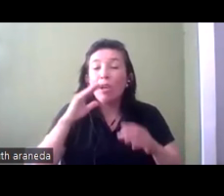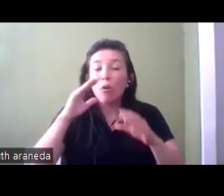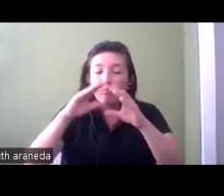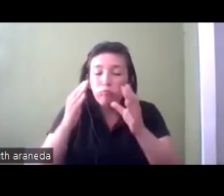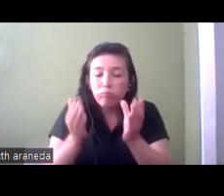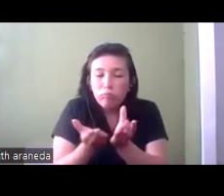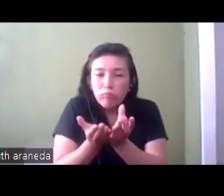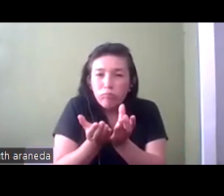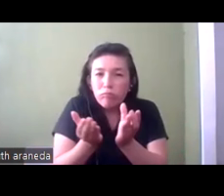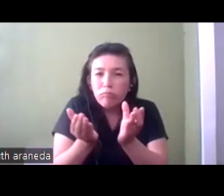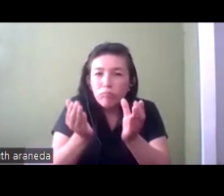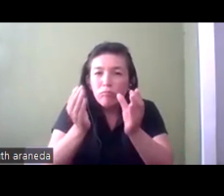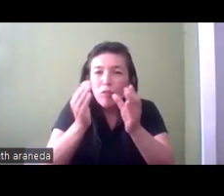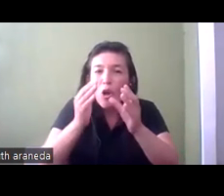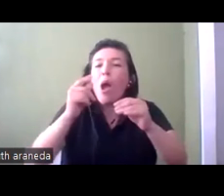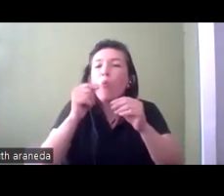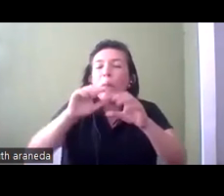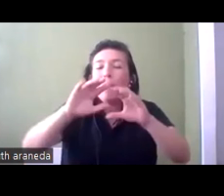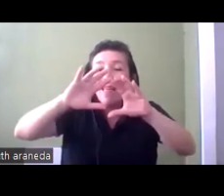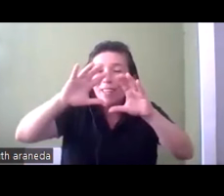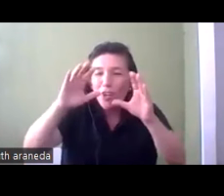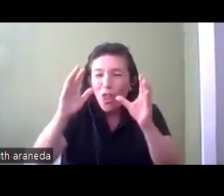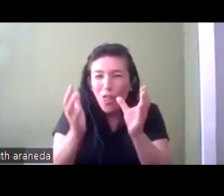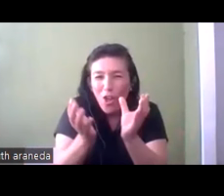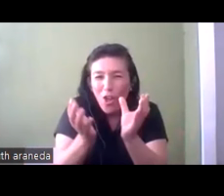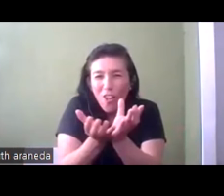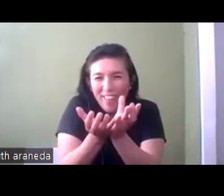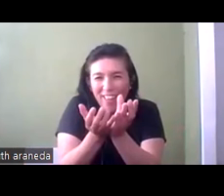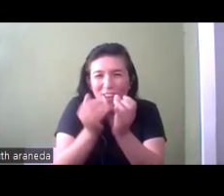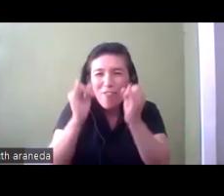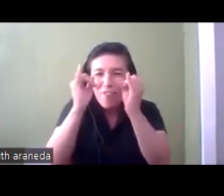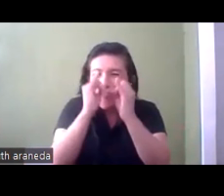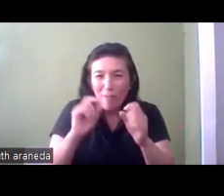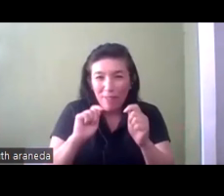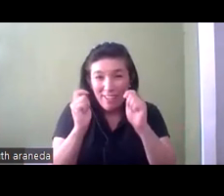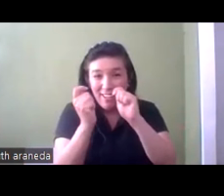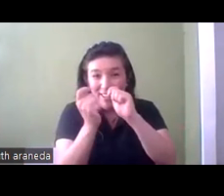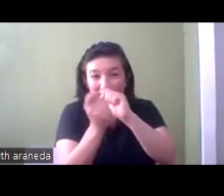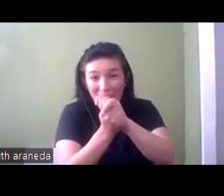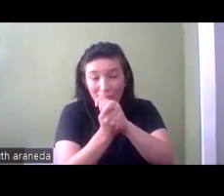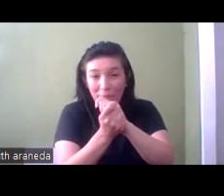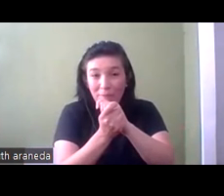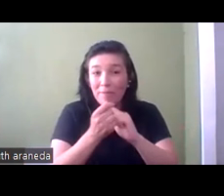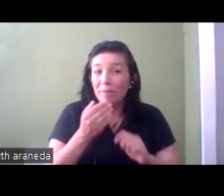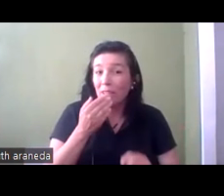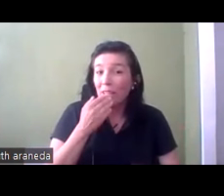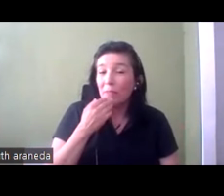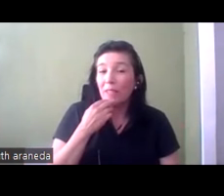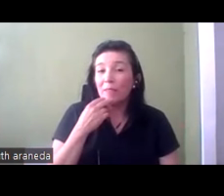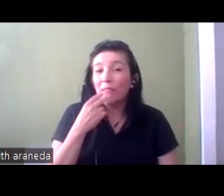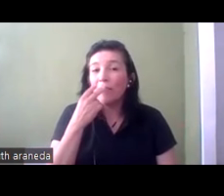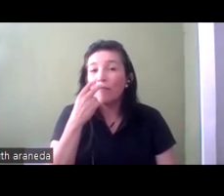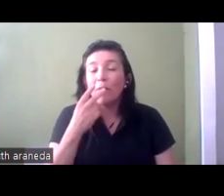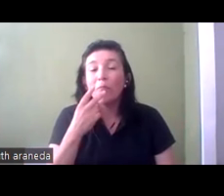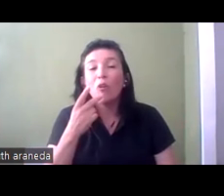más esféricas, más de tipo globular también, ¿ya? Dentro de este mismo periodo preincaico es posible fijar también una fase de